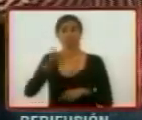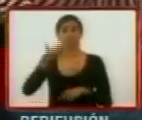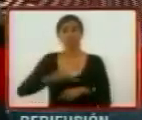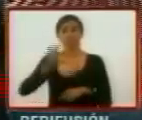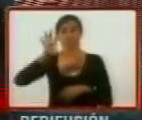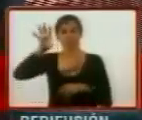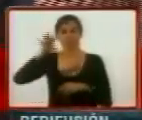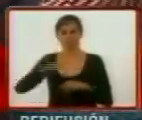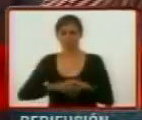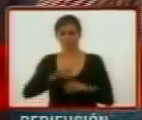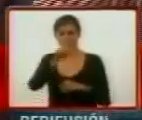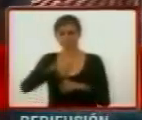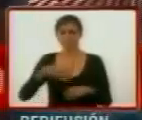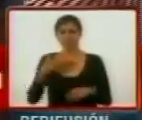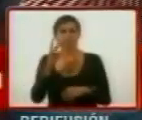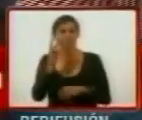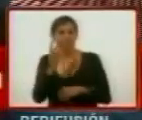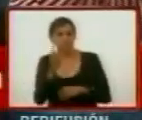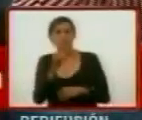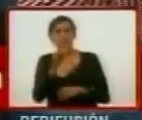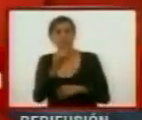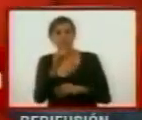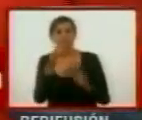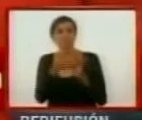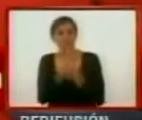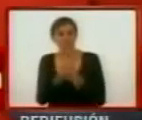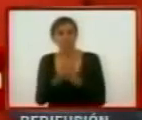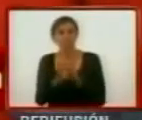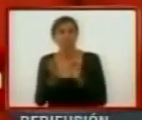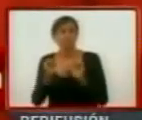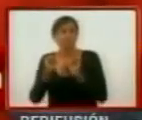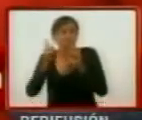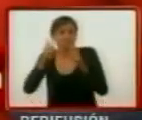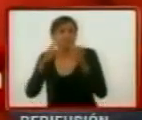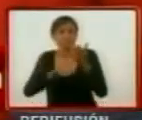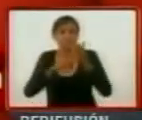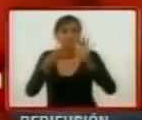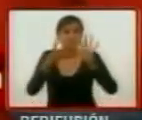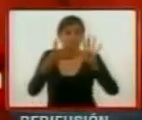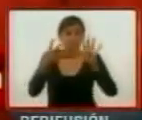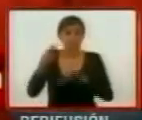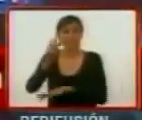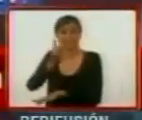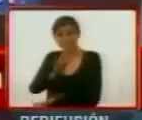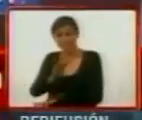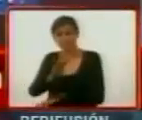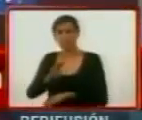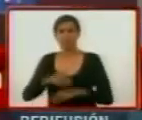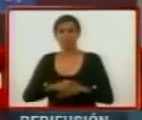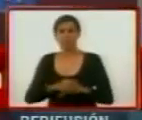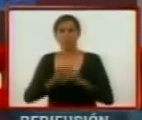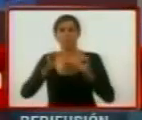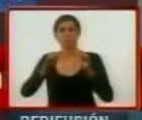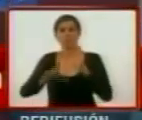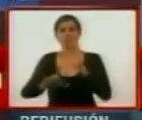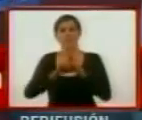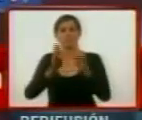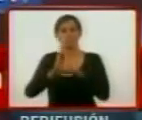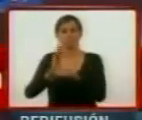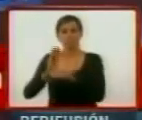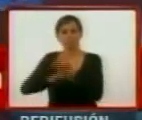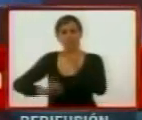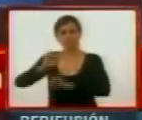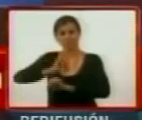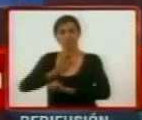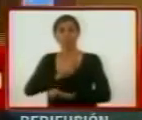El público tiene acceso a toda la información recabada desde 1993, cuando entró en vigencia la Ley de Protección y Defensa del